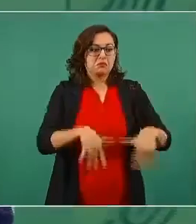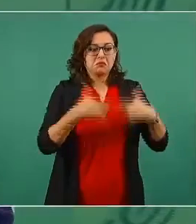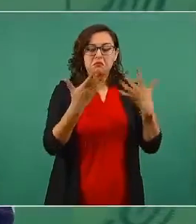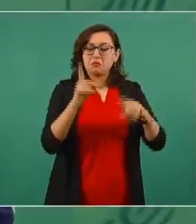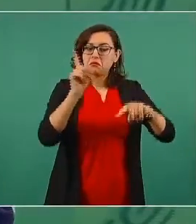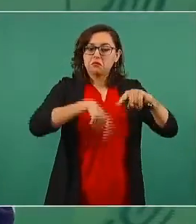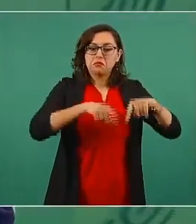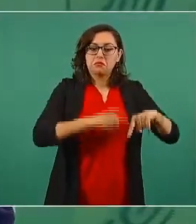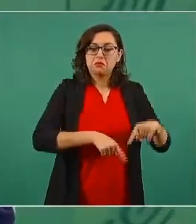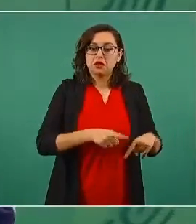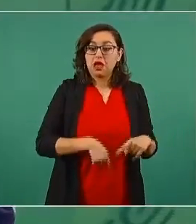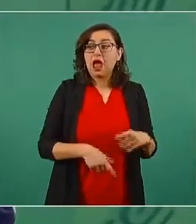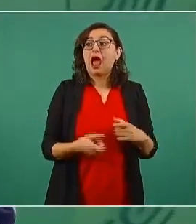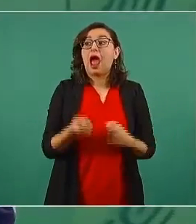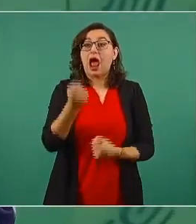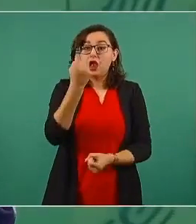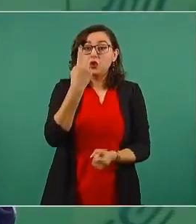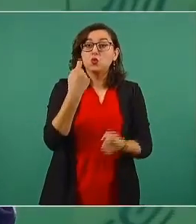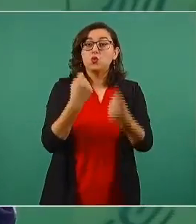reuniones.